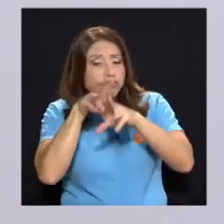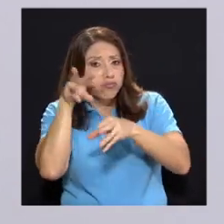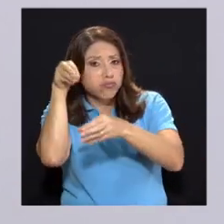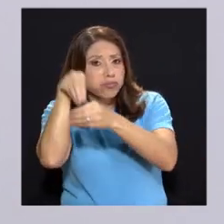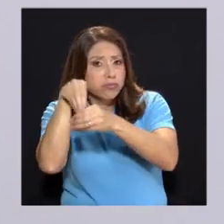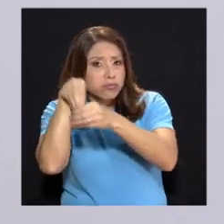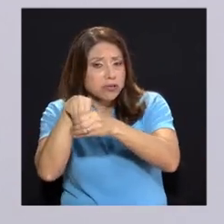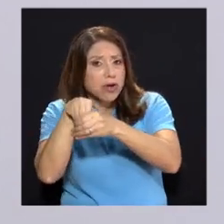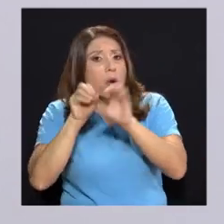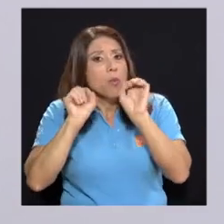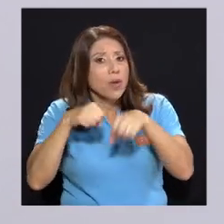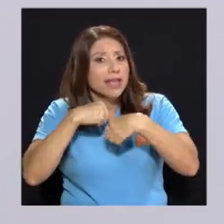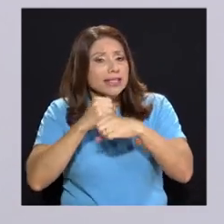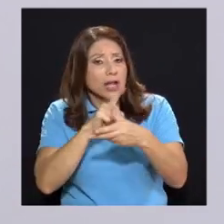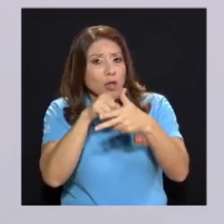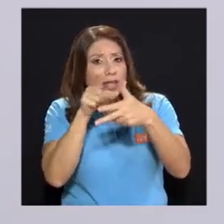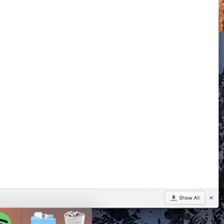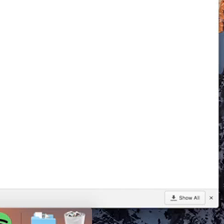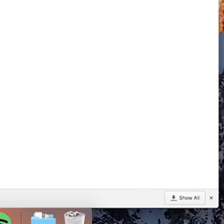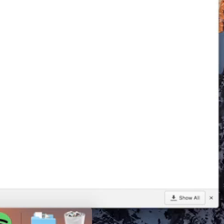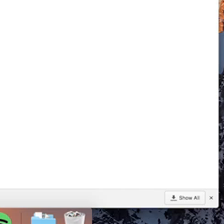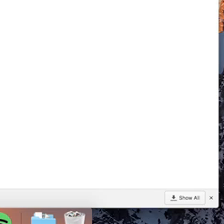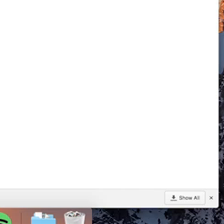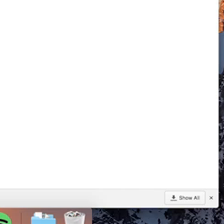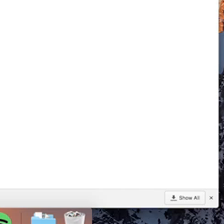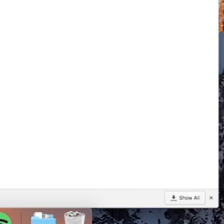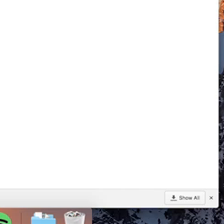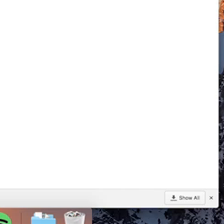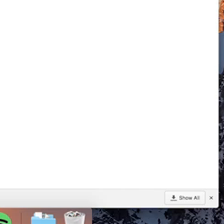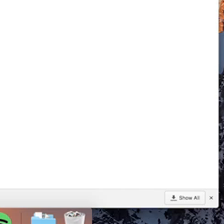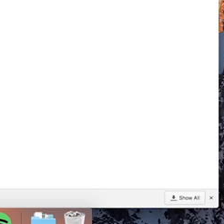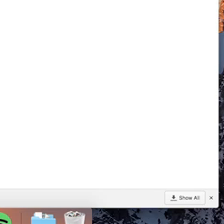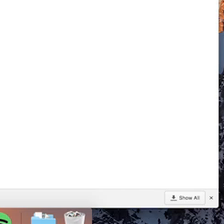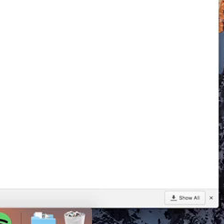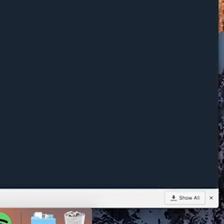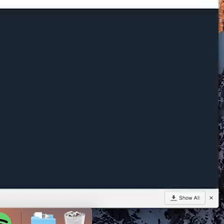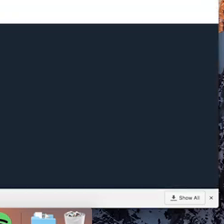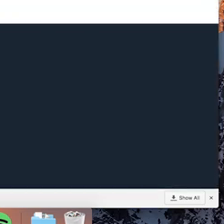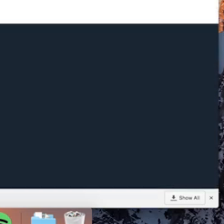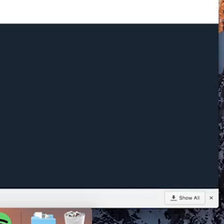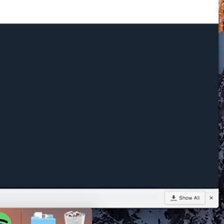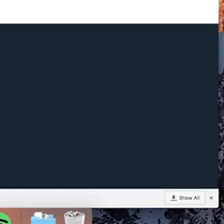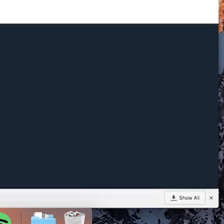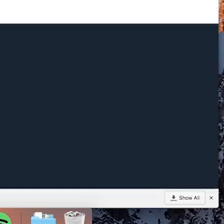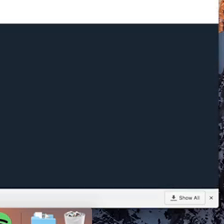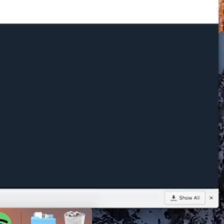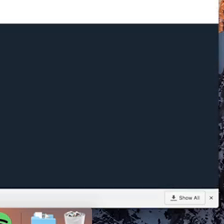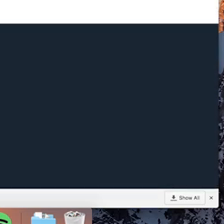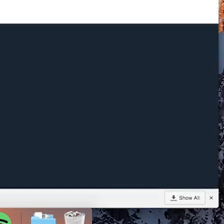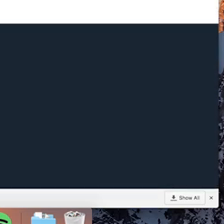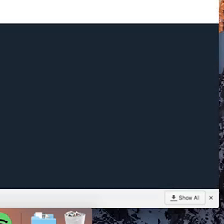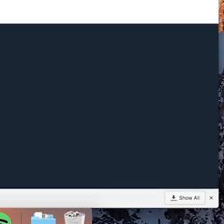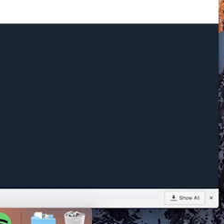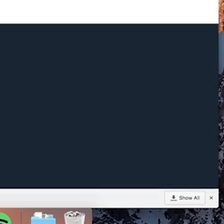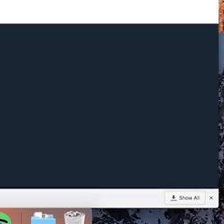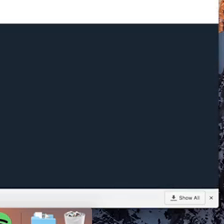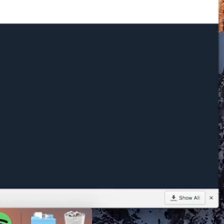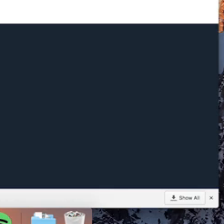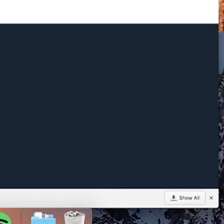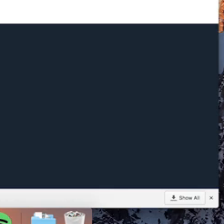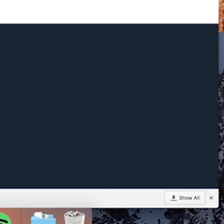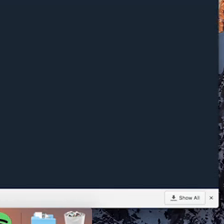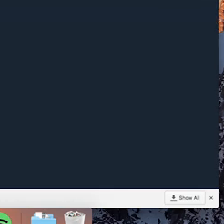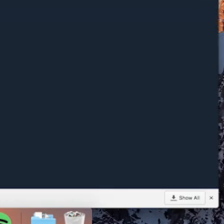y de todas maneras en el web nuestro estado nación punto o ere punto cr o pueden entrar directamente a